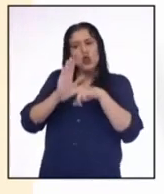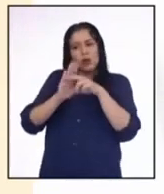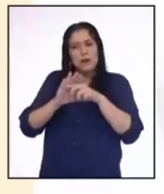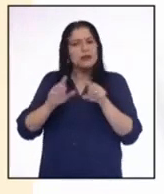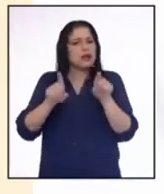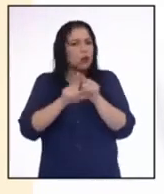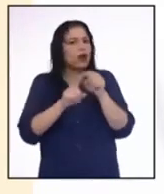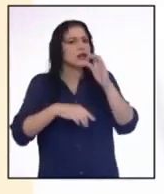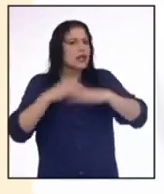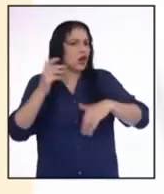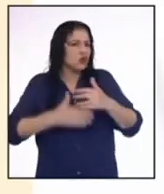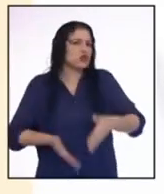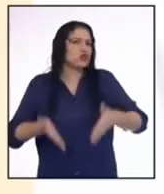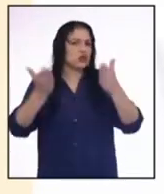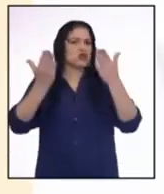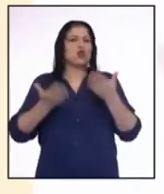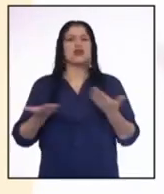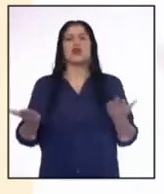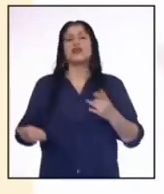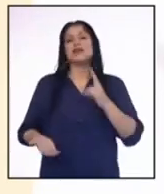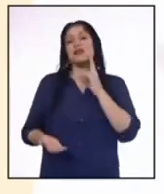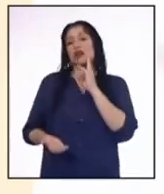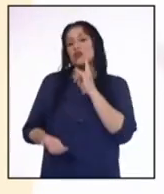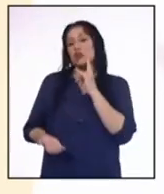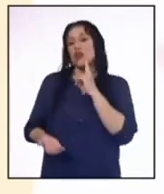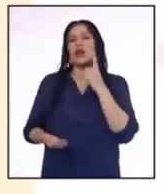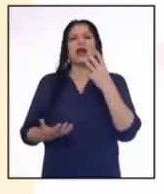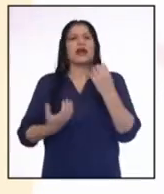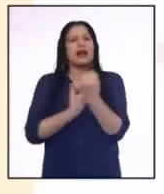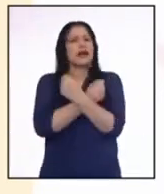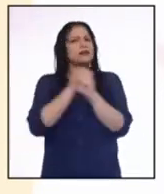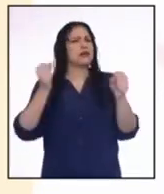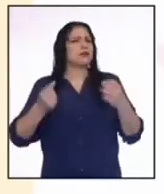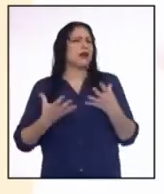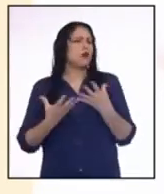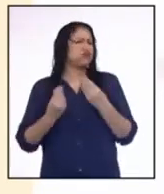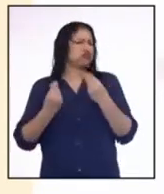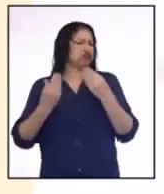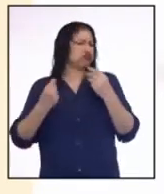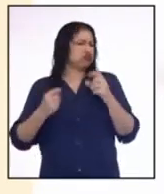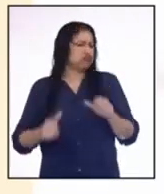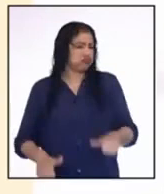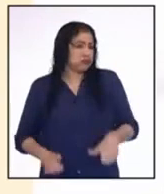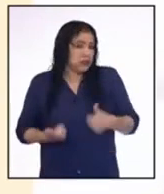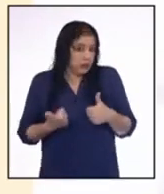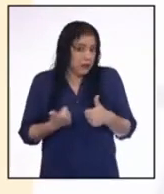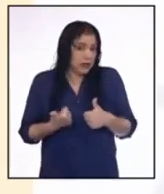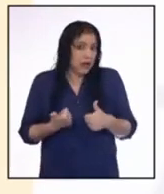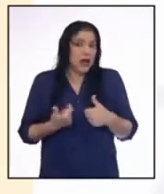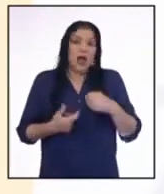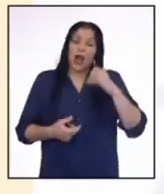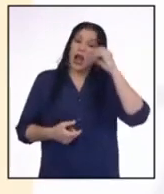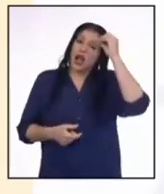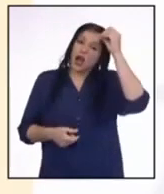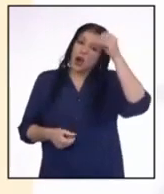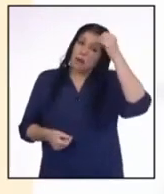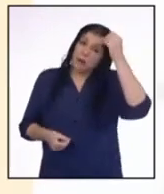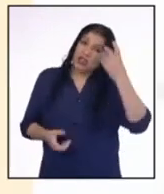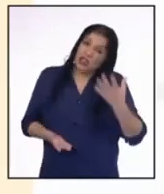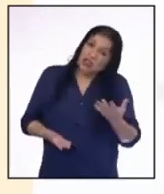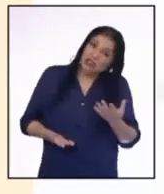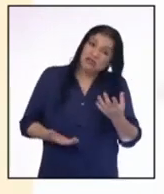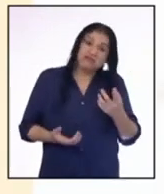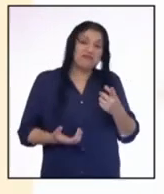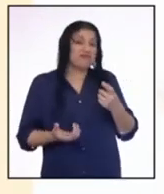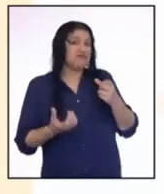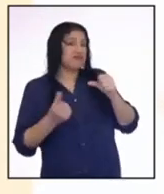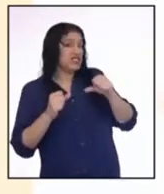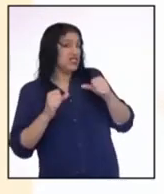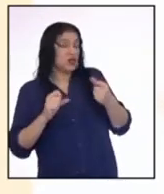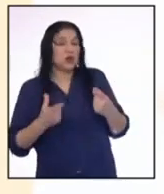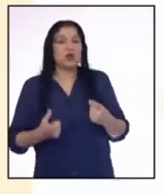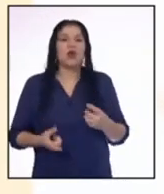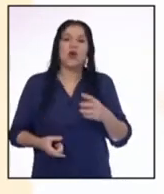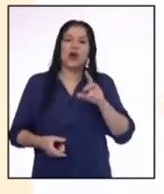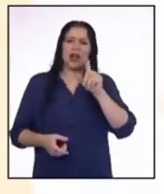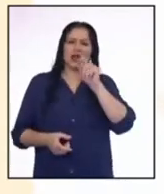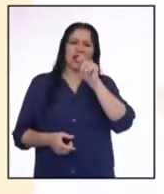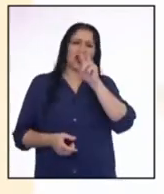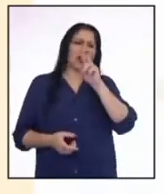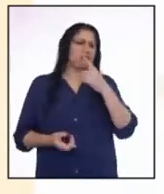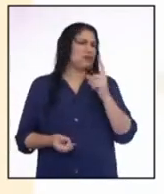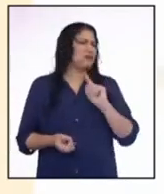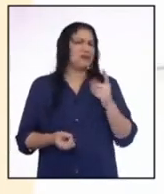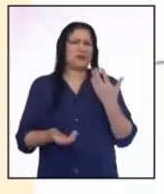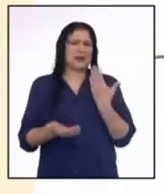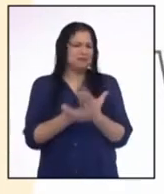estándares de construcción de los Estados Unidos y ha salvado numerosas vidas. En cuanto a la opinión a favor o en contra, el TDV carece